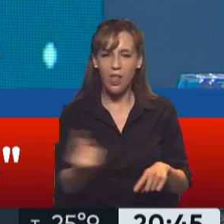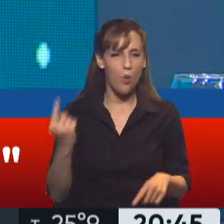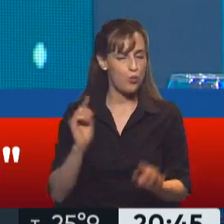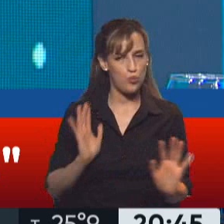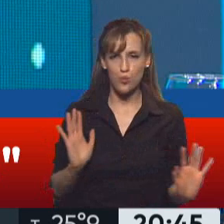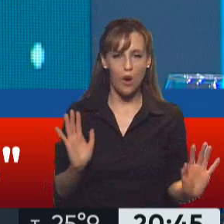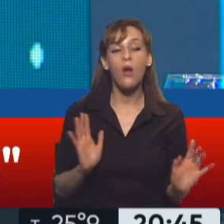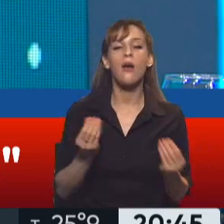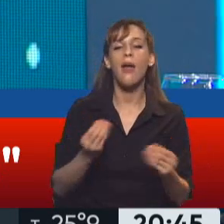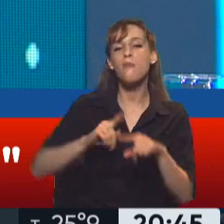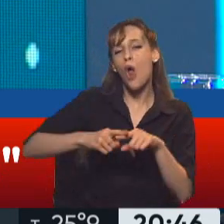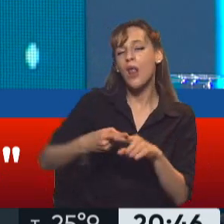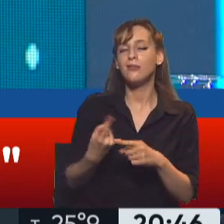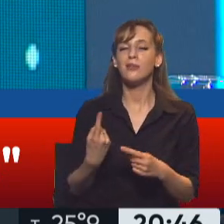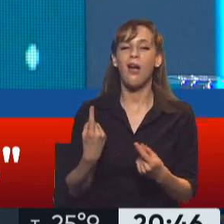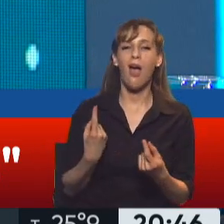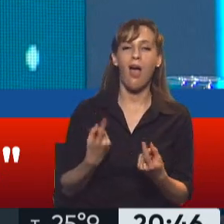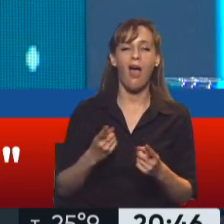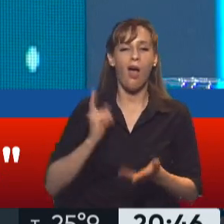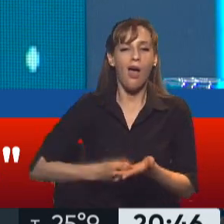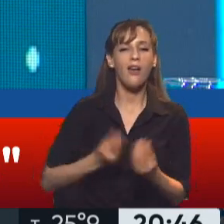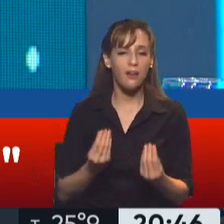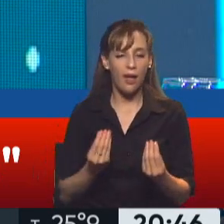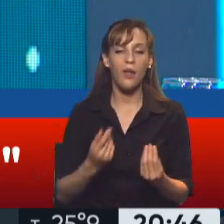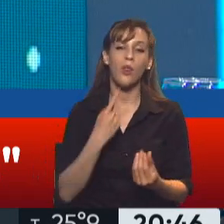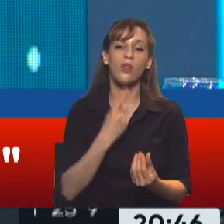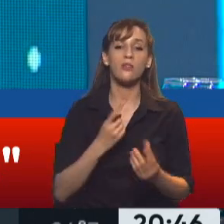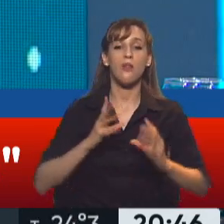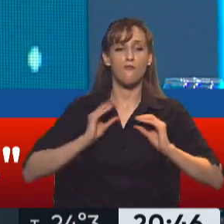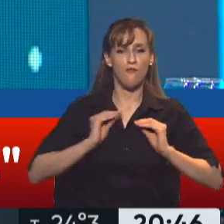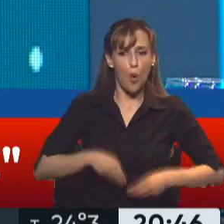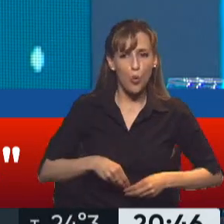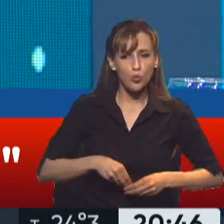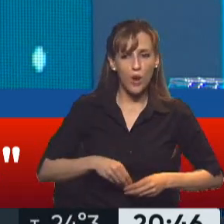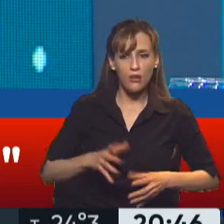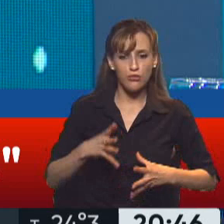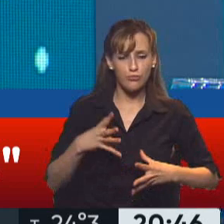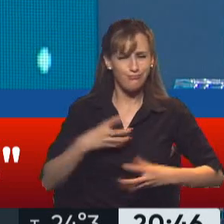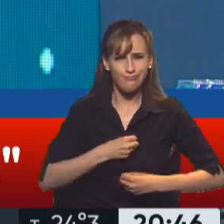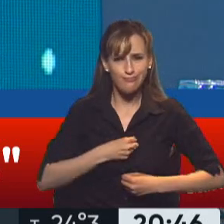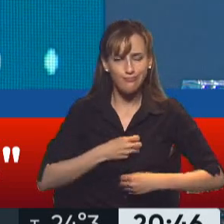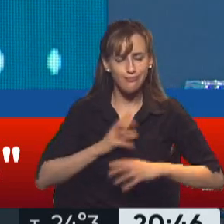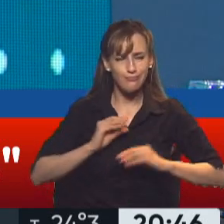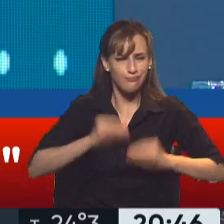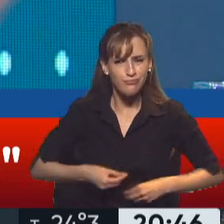afuera, porque vos decís, bueno, es la frustración de la respuesta que no puede dar la política. ¿Y qué hace el político liberal? Dice, la culpa es del